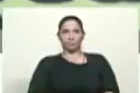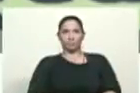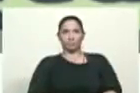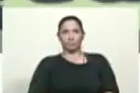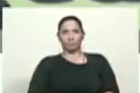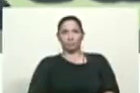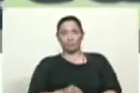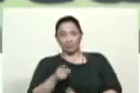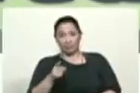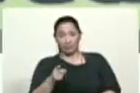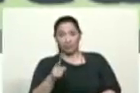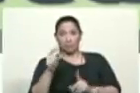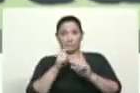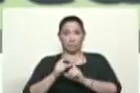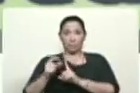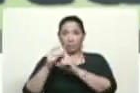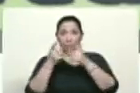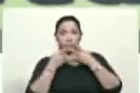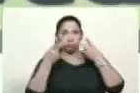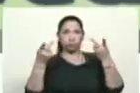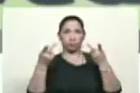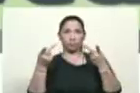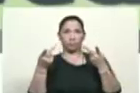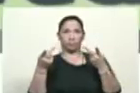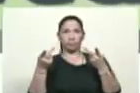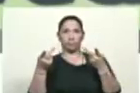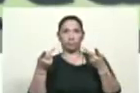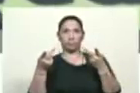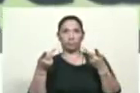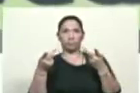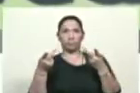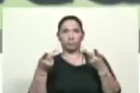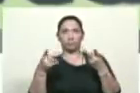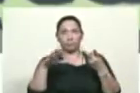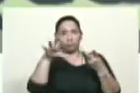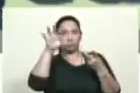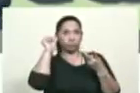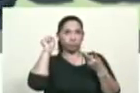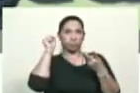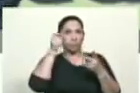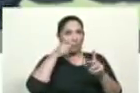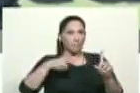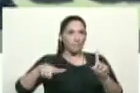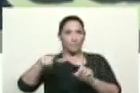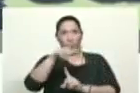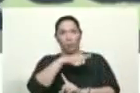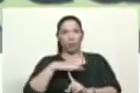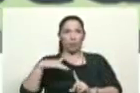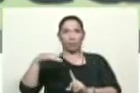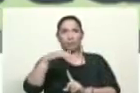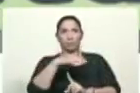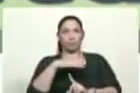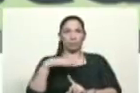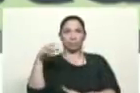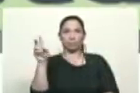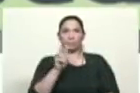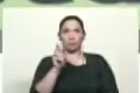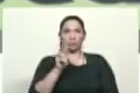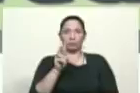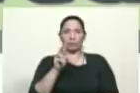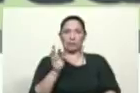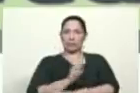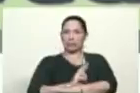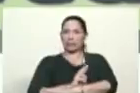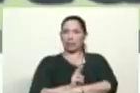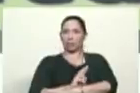Esas frases, esos mensajes, los captó el pueblo inmediatamente, como